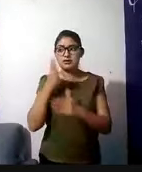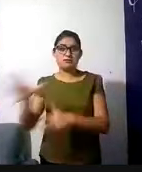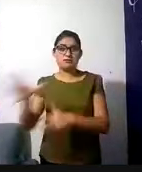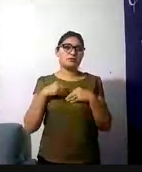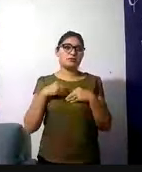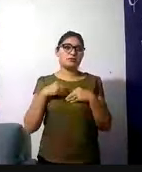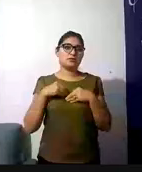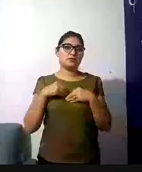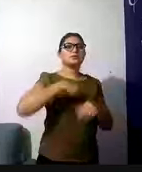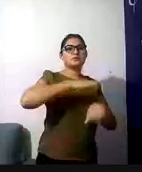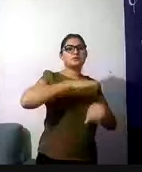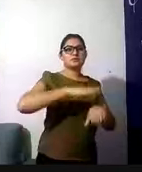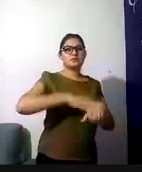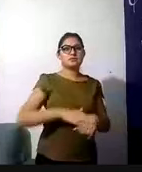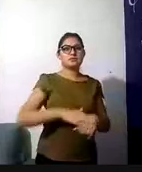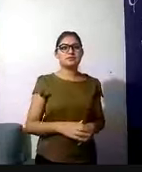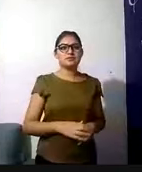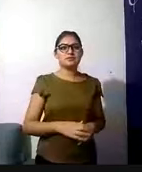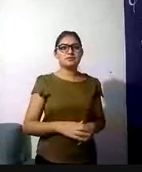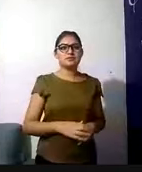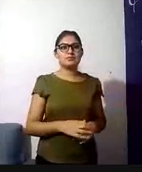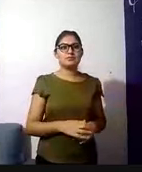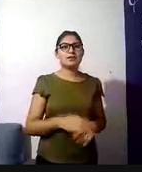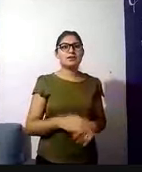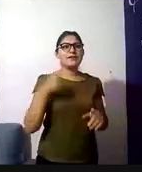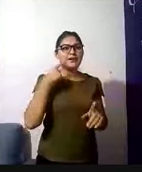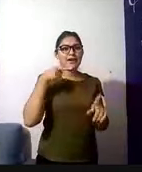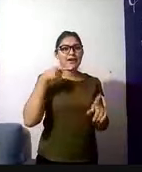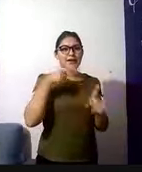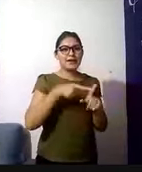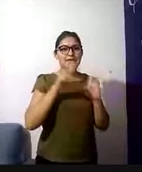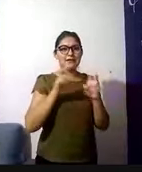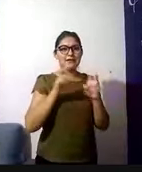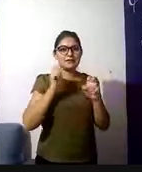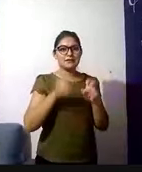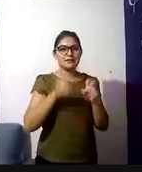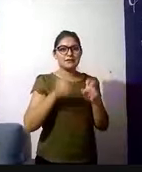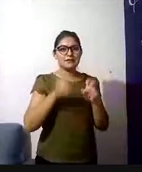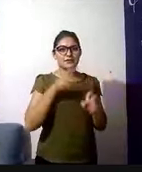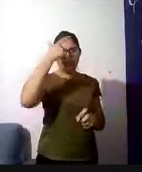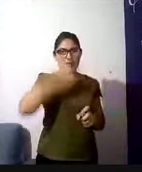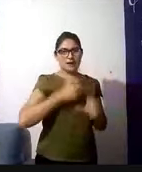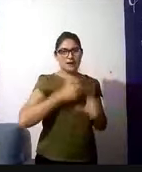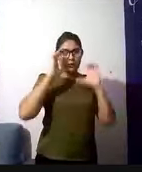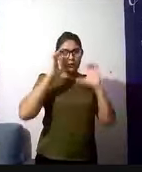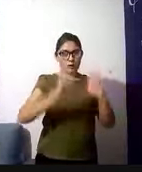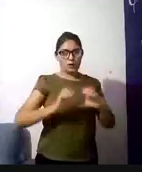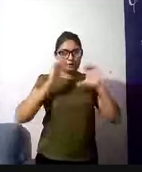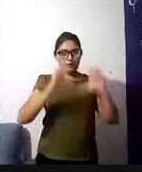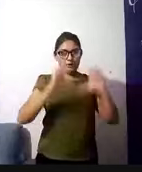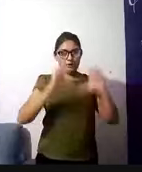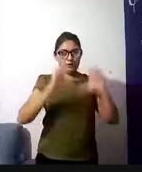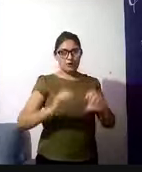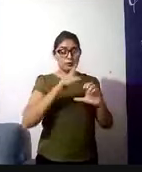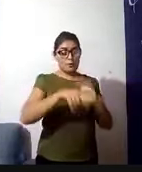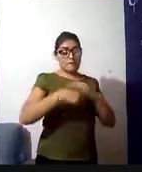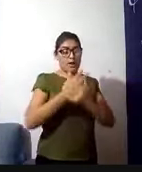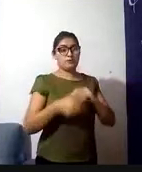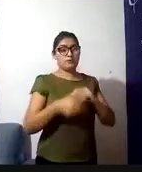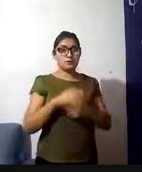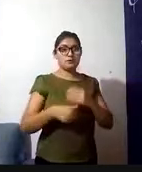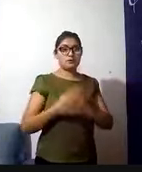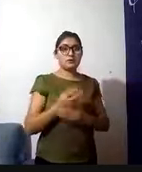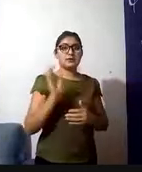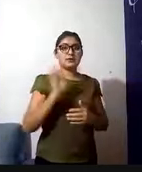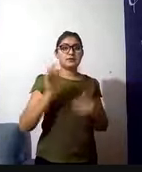te agarres la cara durante el tiempo que estés en la escuela y a cada rato te laves las manos, no importa que